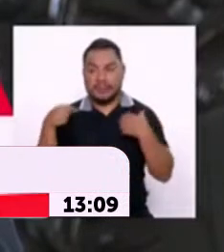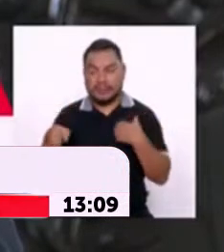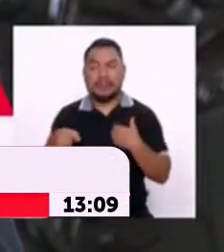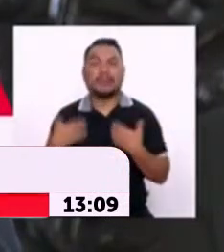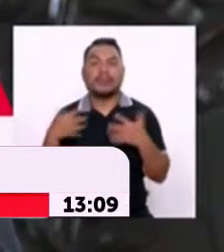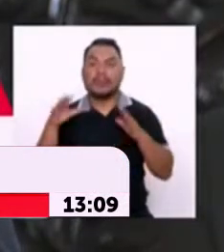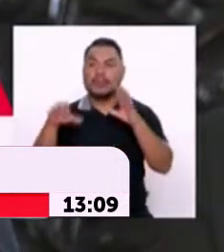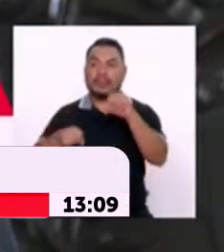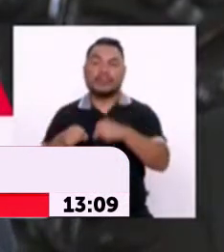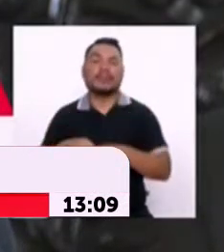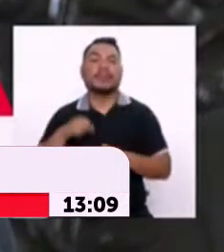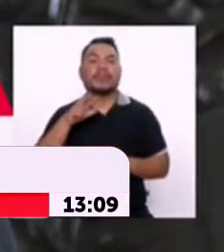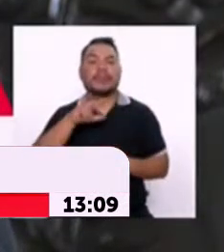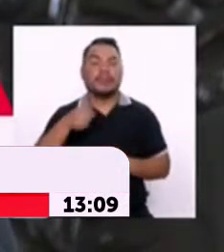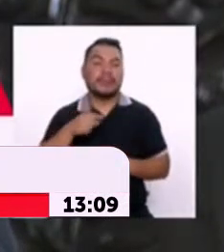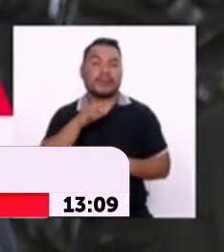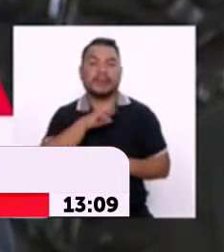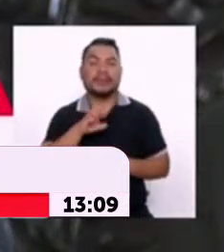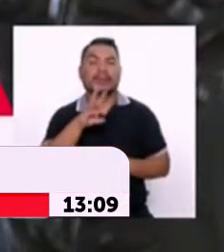decomisado